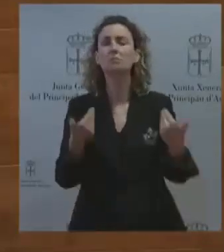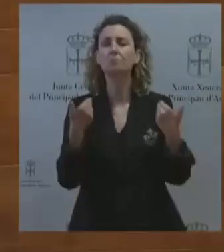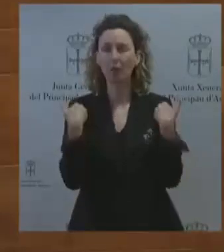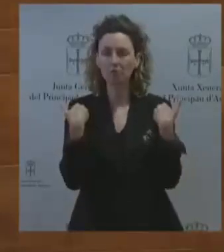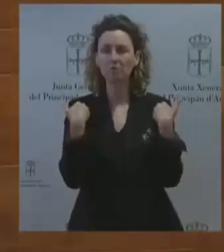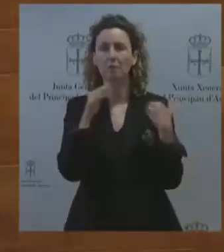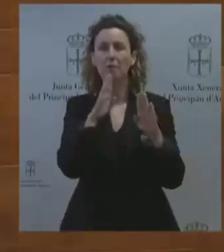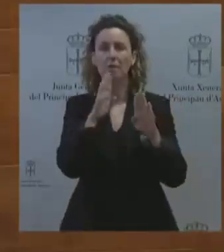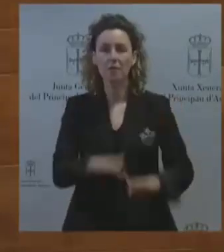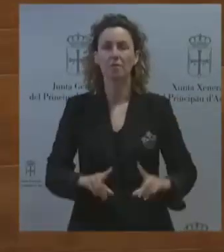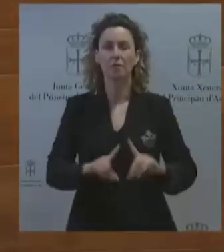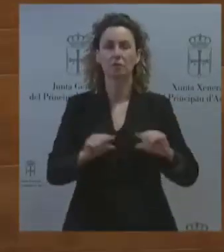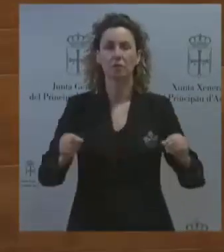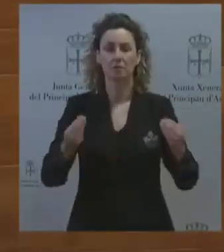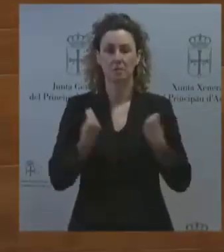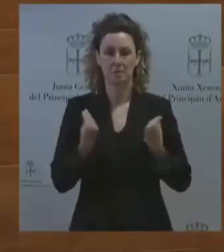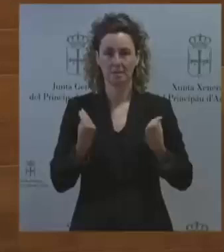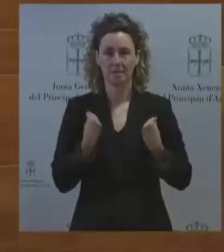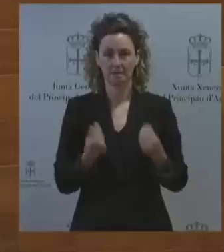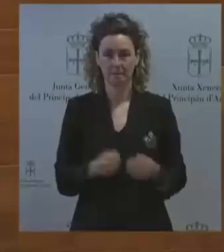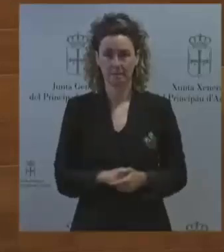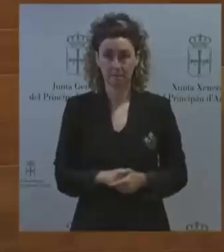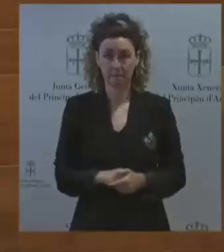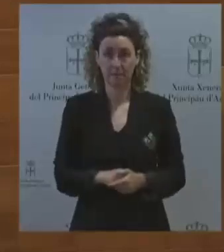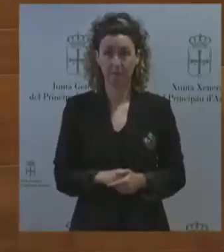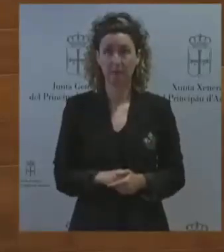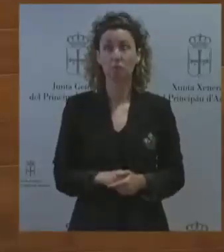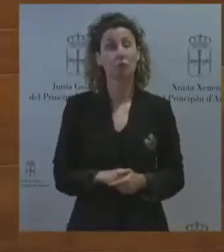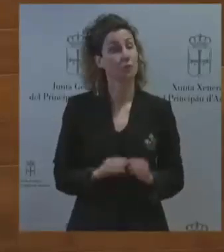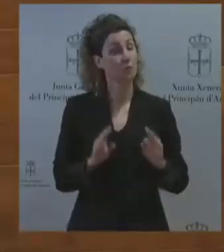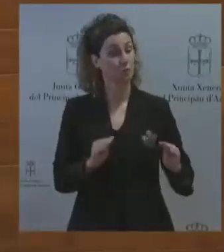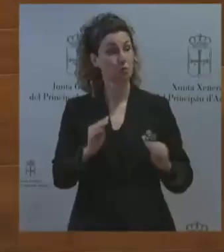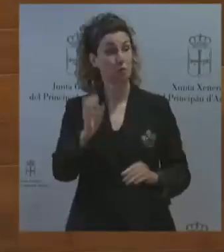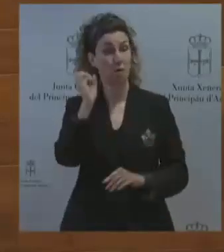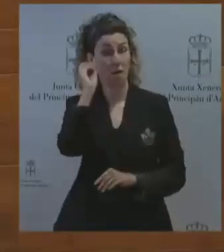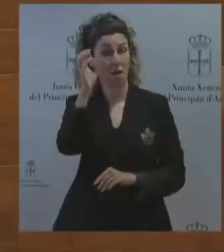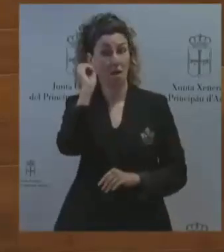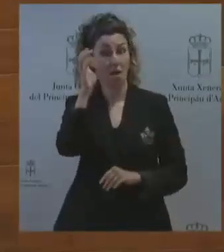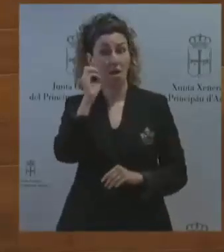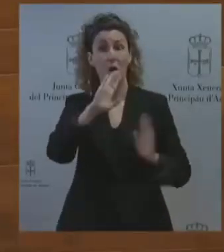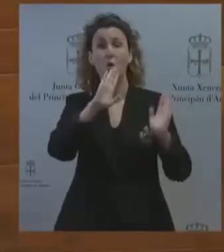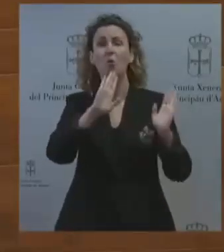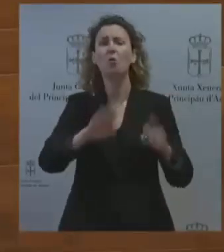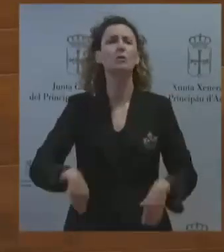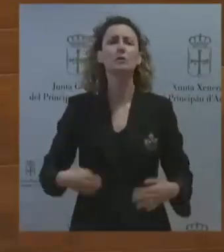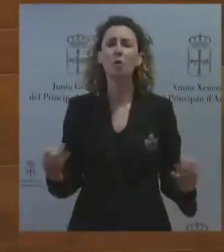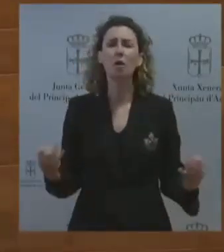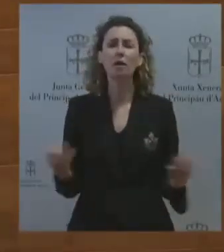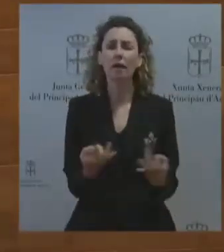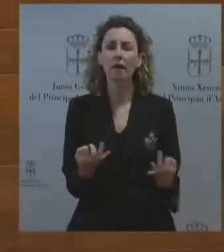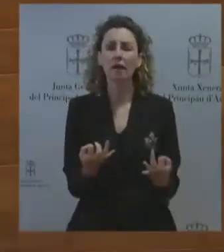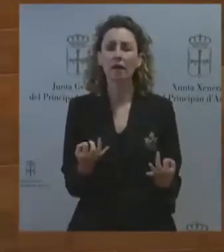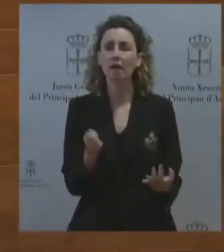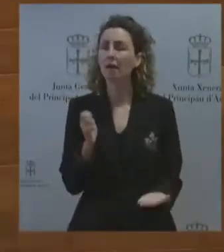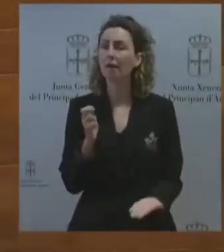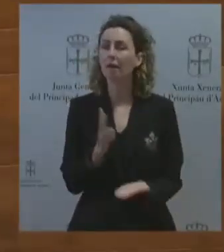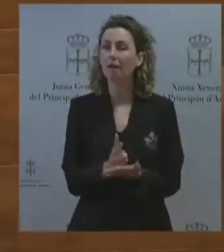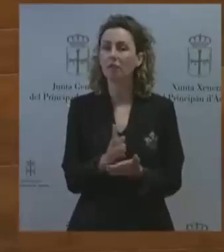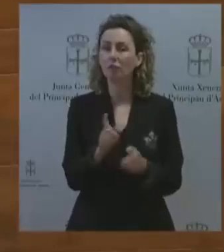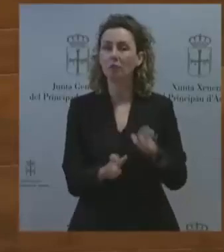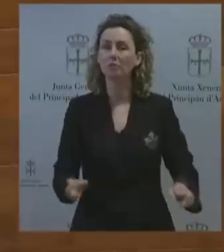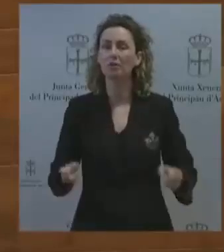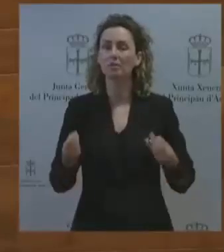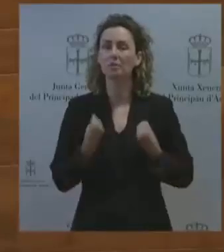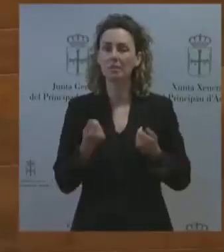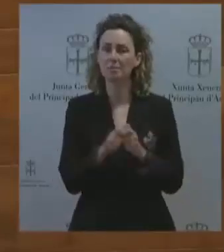En su discurso dejó para el final la referencia al reto demográfico, señor Barbón. Pero esto no es algo nuevo para usted,